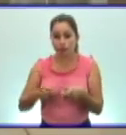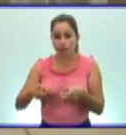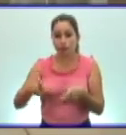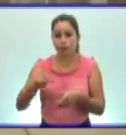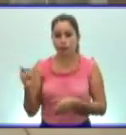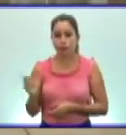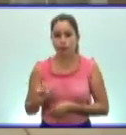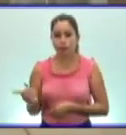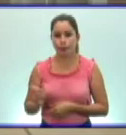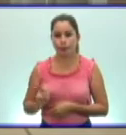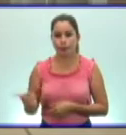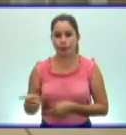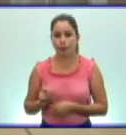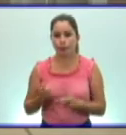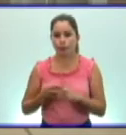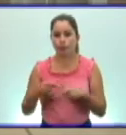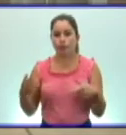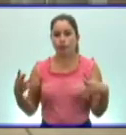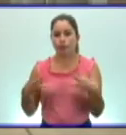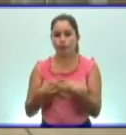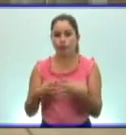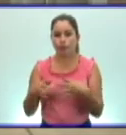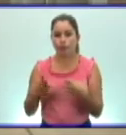agitamos para hacer uniforme la disolución